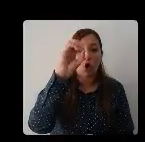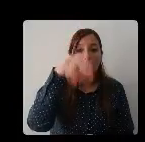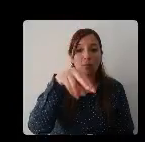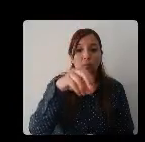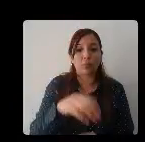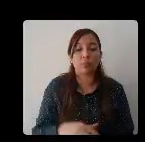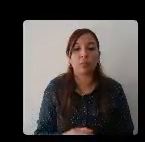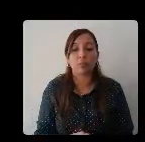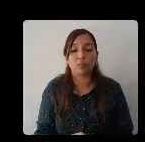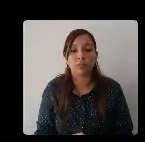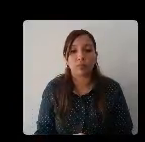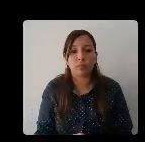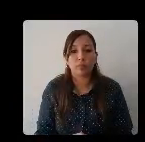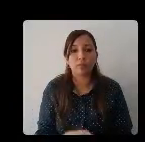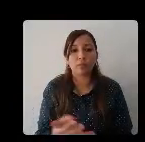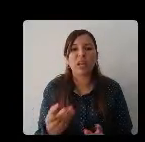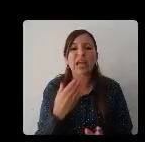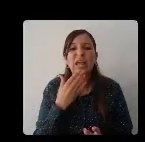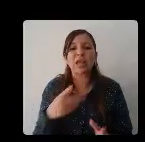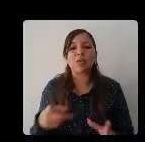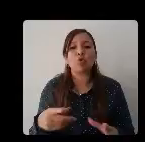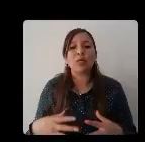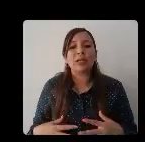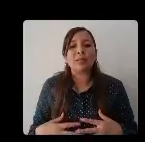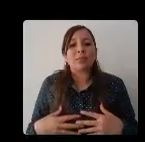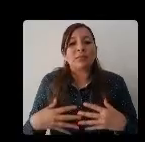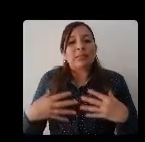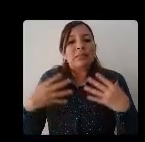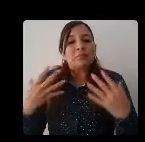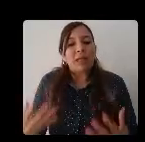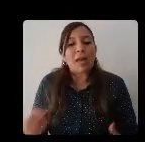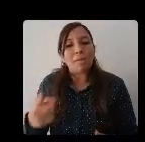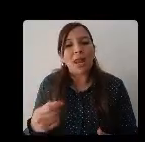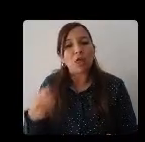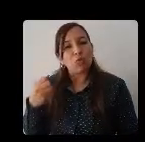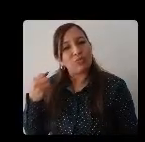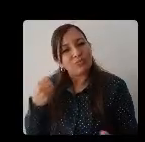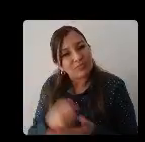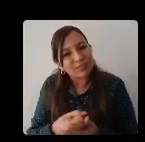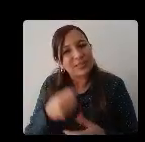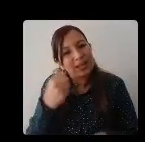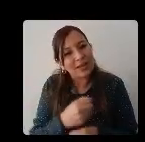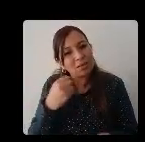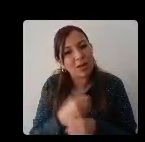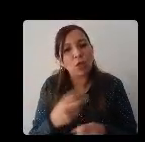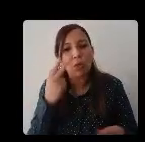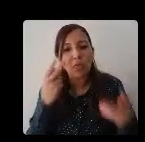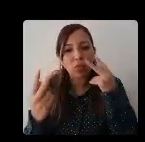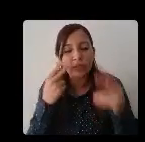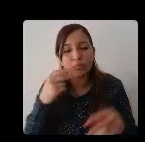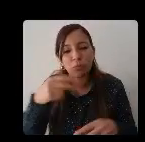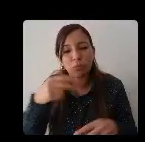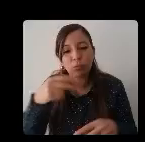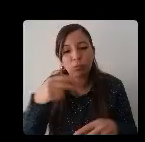turística, ¿no? Lo otro es que cuando yo regresé de la ciudad, toda